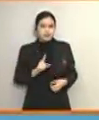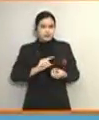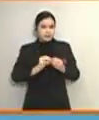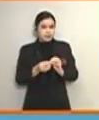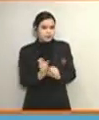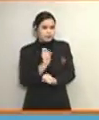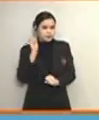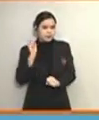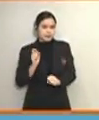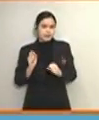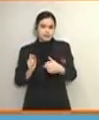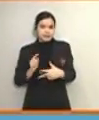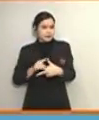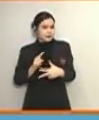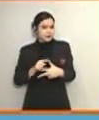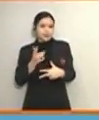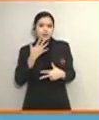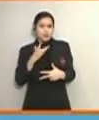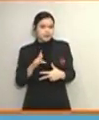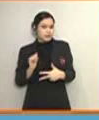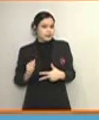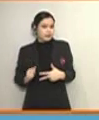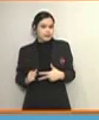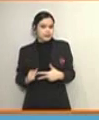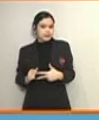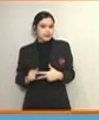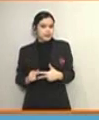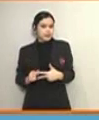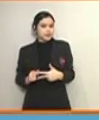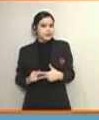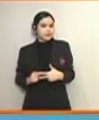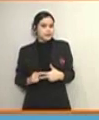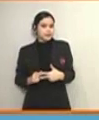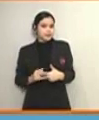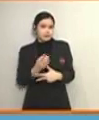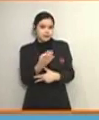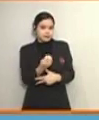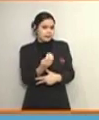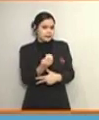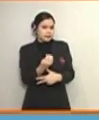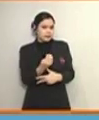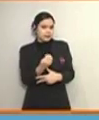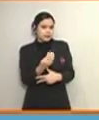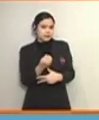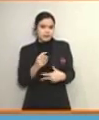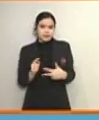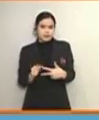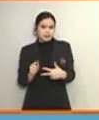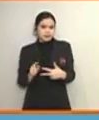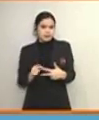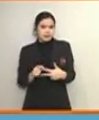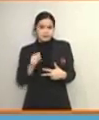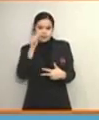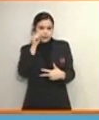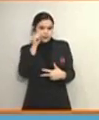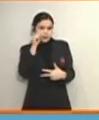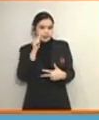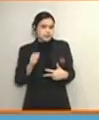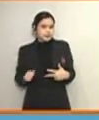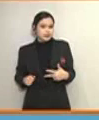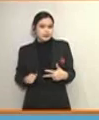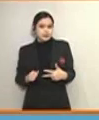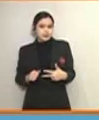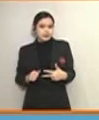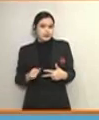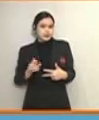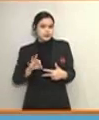número afortunado. Suerte. Este es el 14. Segundo número, atentos, porque este es